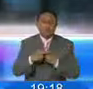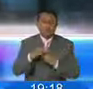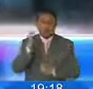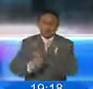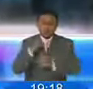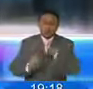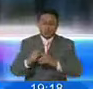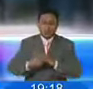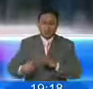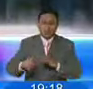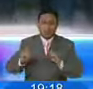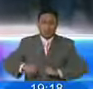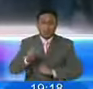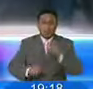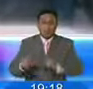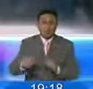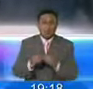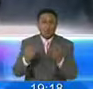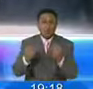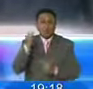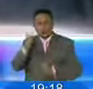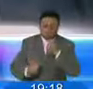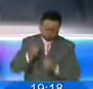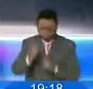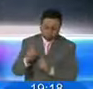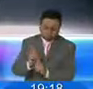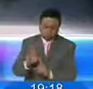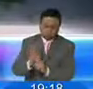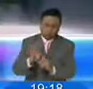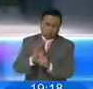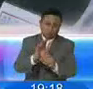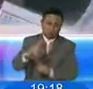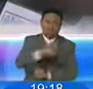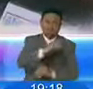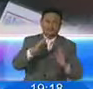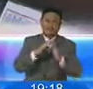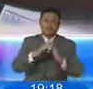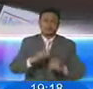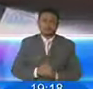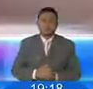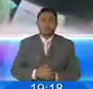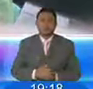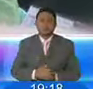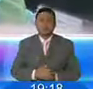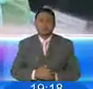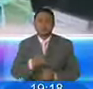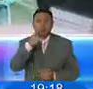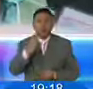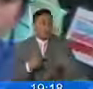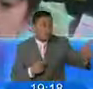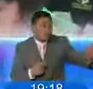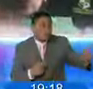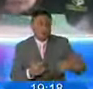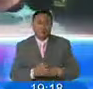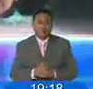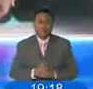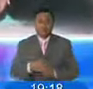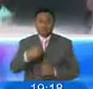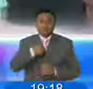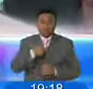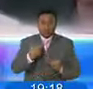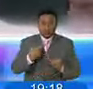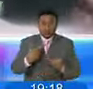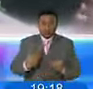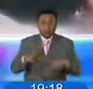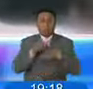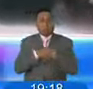huida, siendo perseguidos por decenas de personas hasta este inmueble. Ya asaltan al señor, mire. Entonces, si nosotros nos vamos a